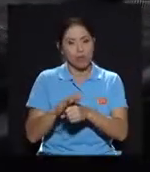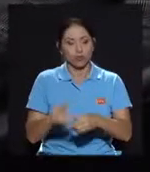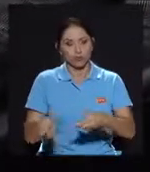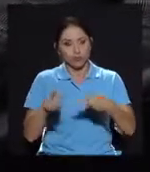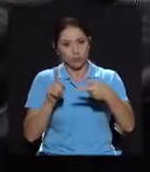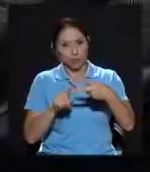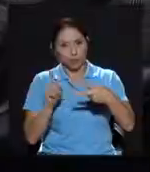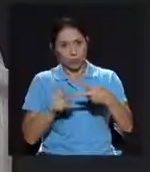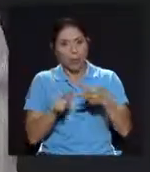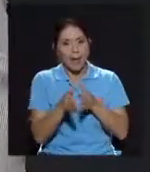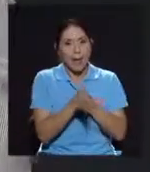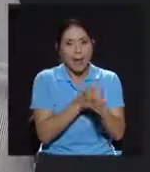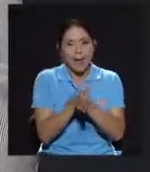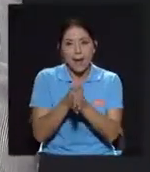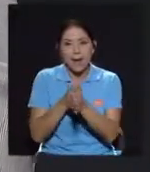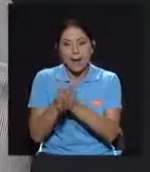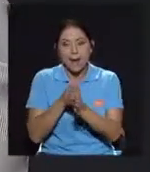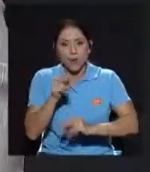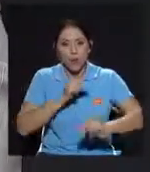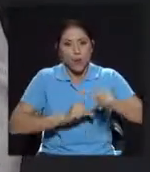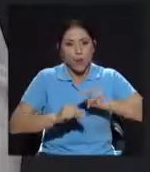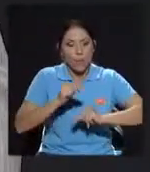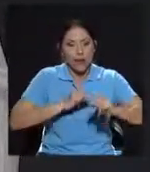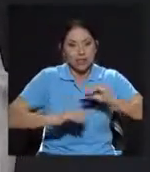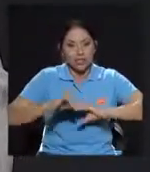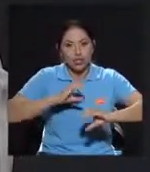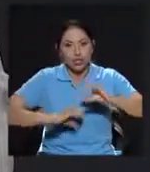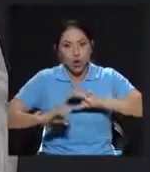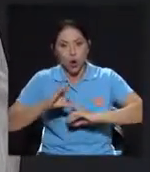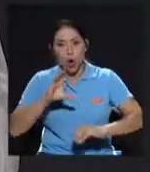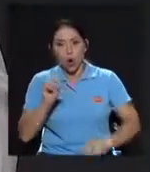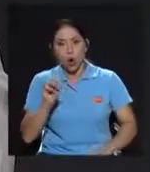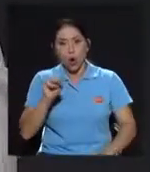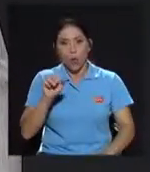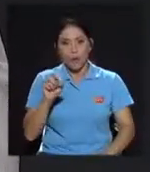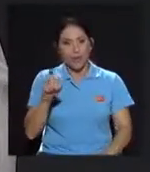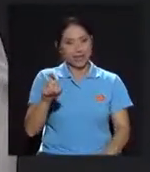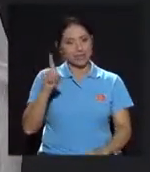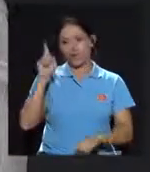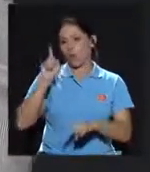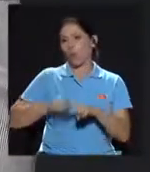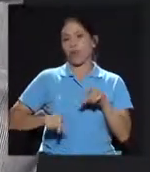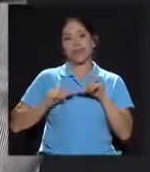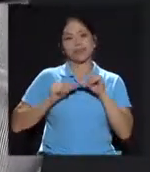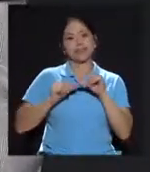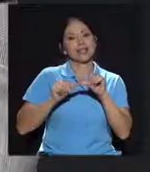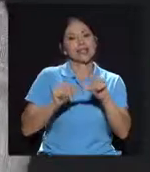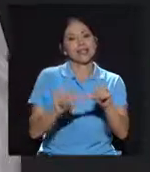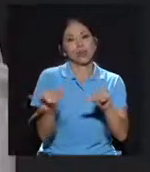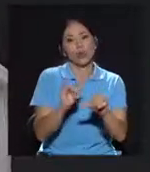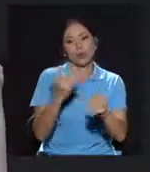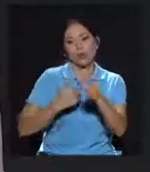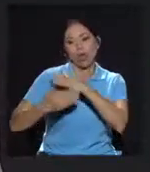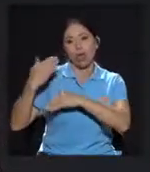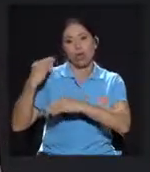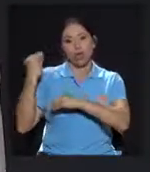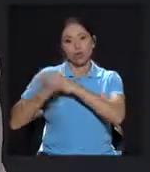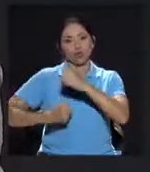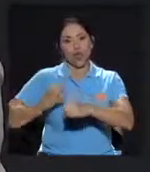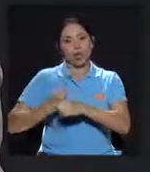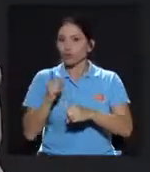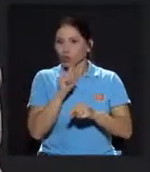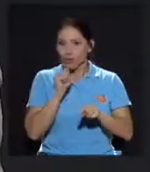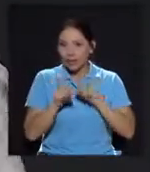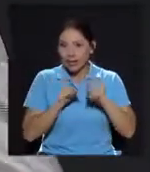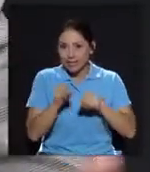del comercio comex no puede seguir siendo lo que de alguna manera haya sido por muchos años y esto no es una crítica